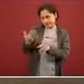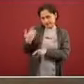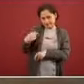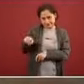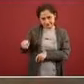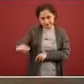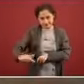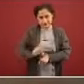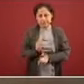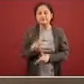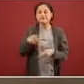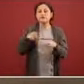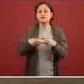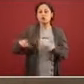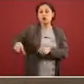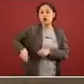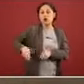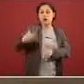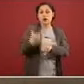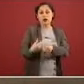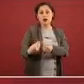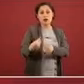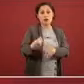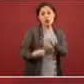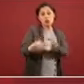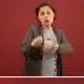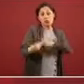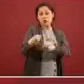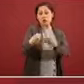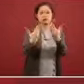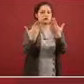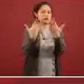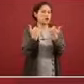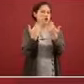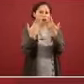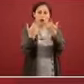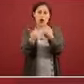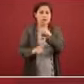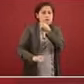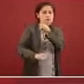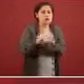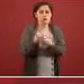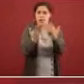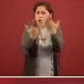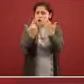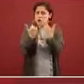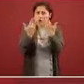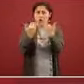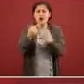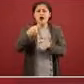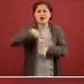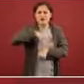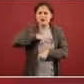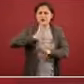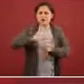con ningún gobernador por razón alguna. Como hemos dicho siempre, estamos